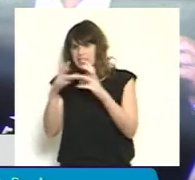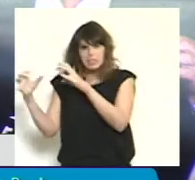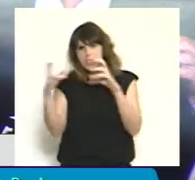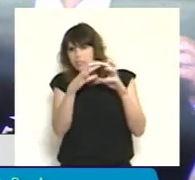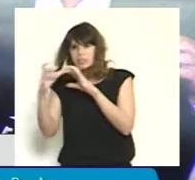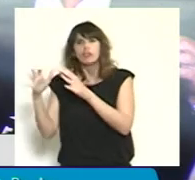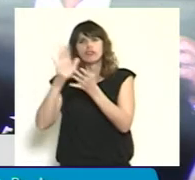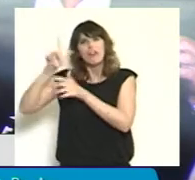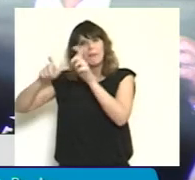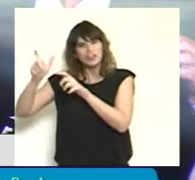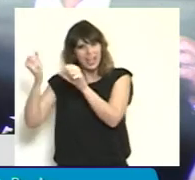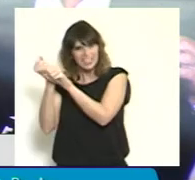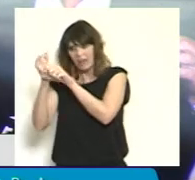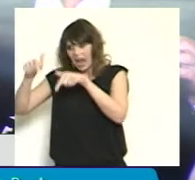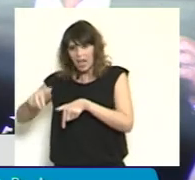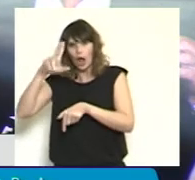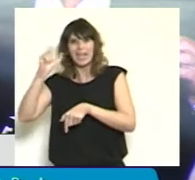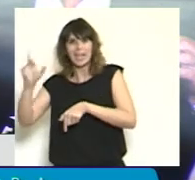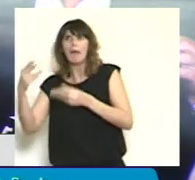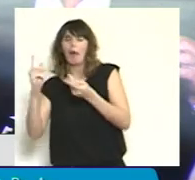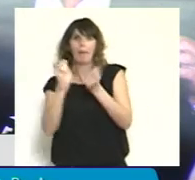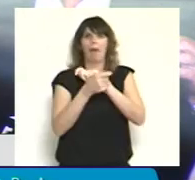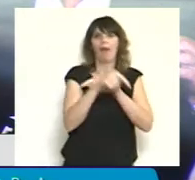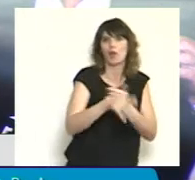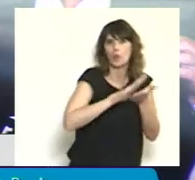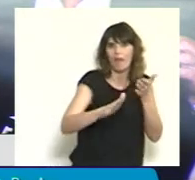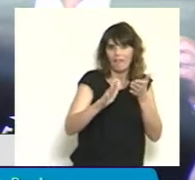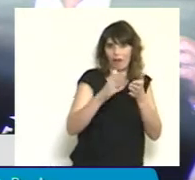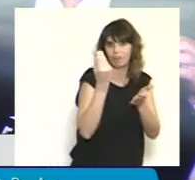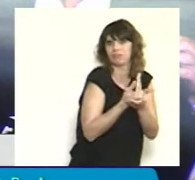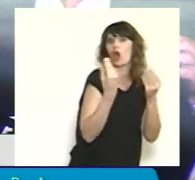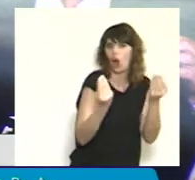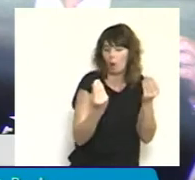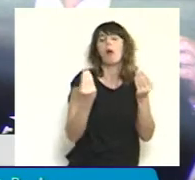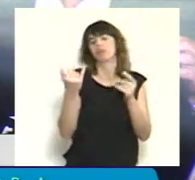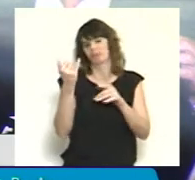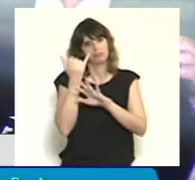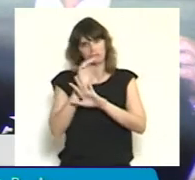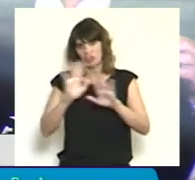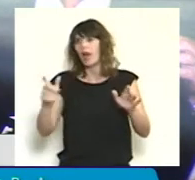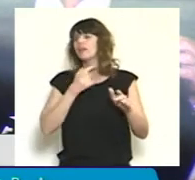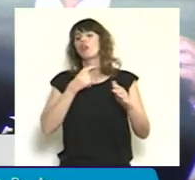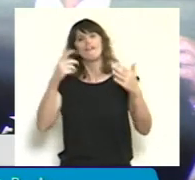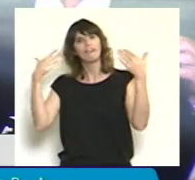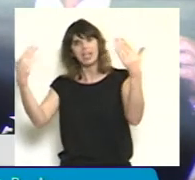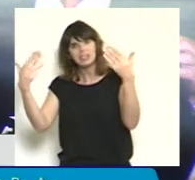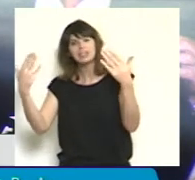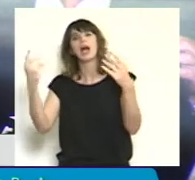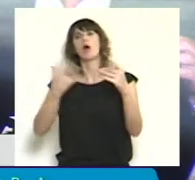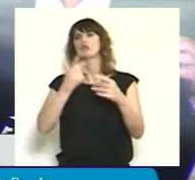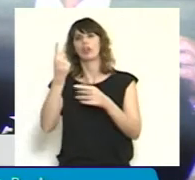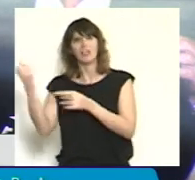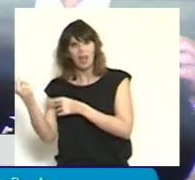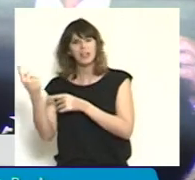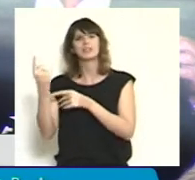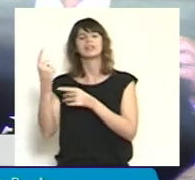resolver para poder avanzar en esta reforma, por lo cual me permito felicitar personalmente a las autoridades actuales